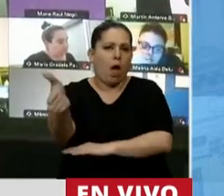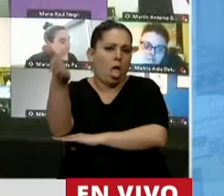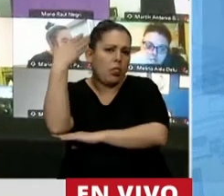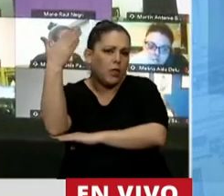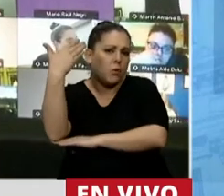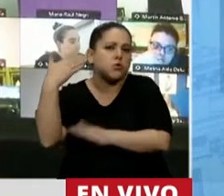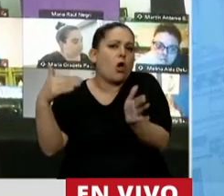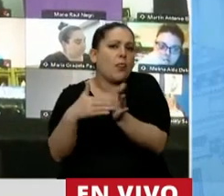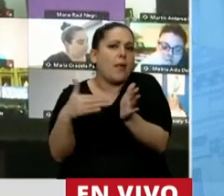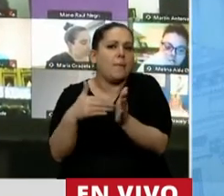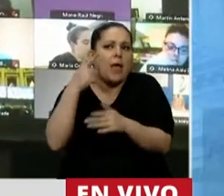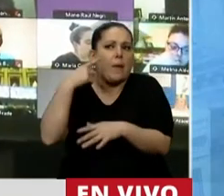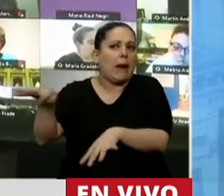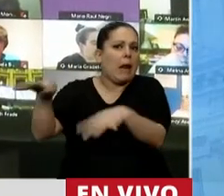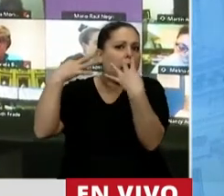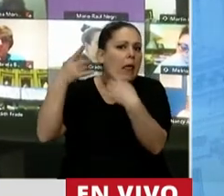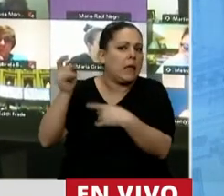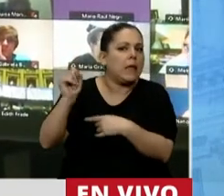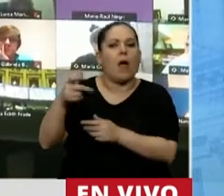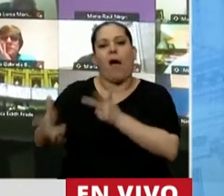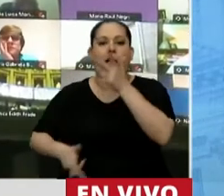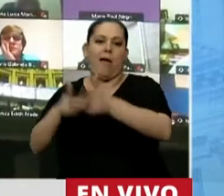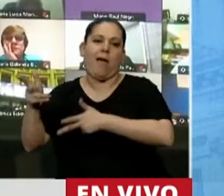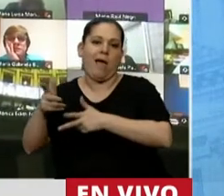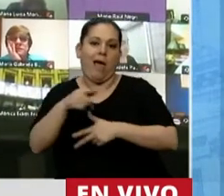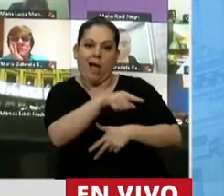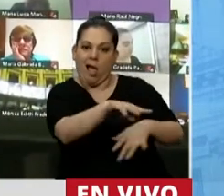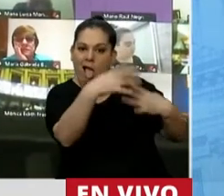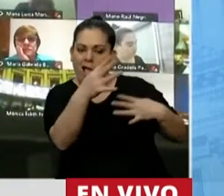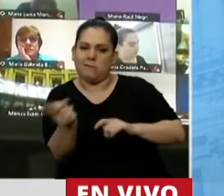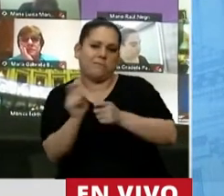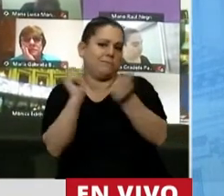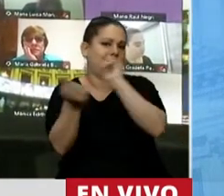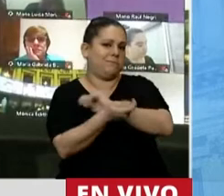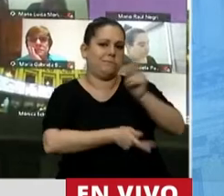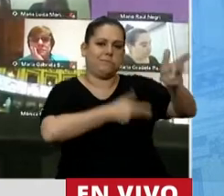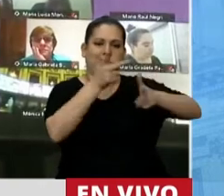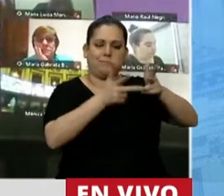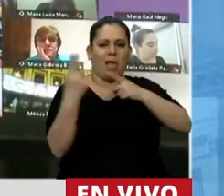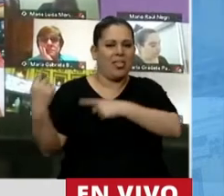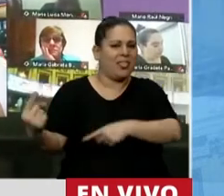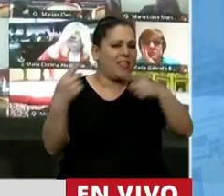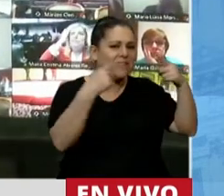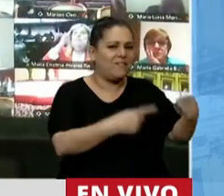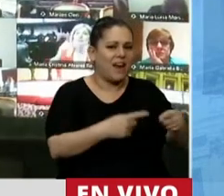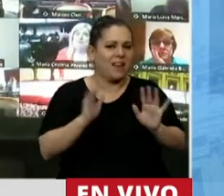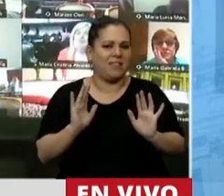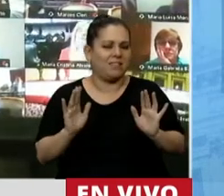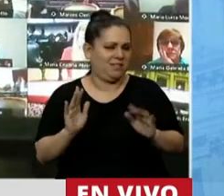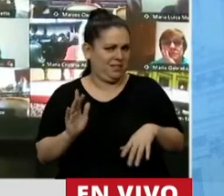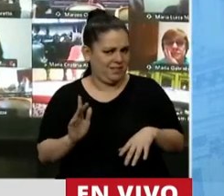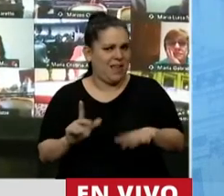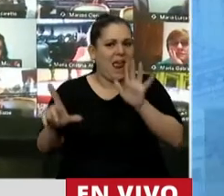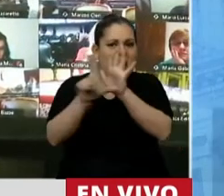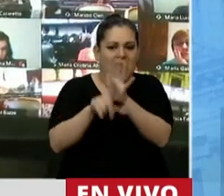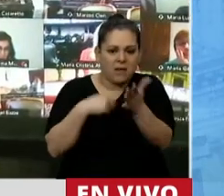discursos de acuerdo al público que los está escuchando y la disociación que hay a veces entre lo que dicen y las leyes